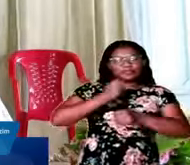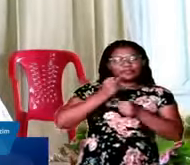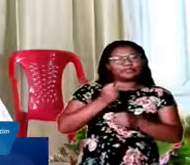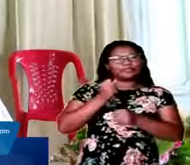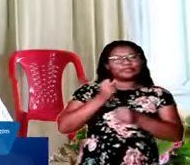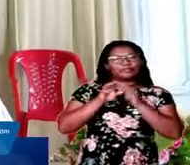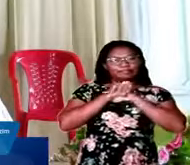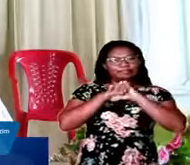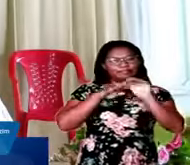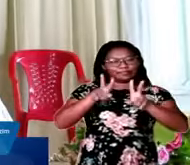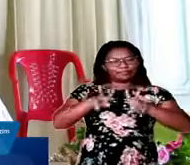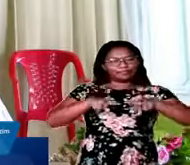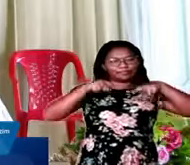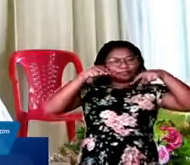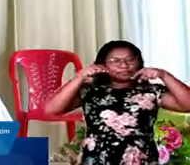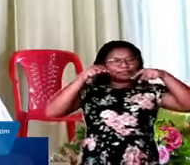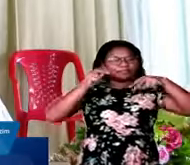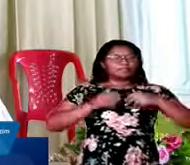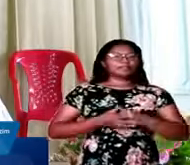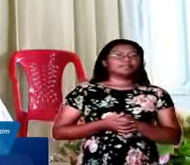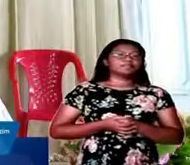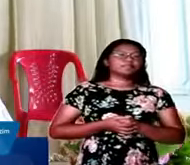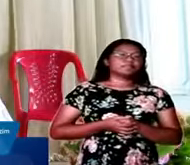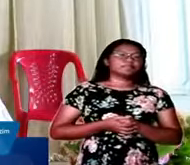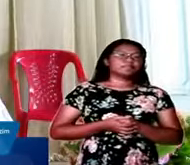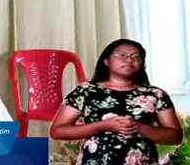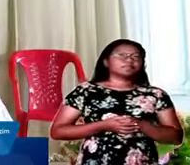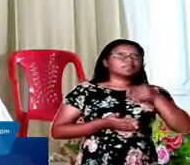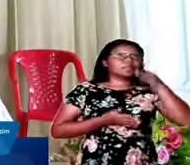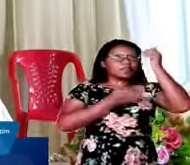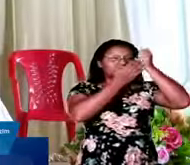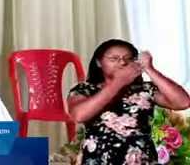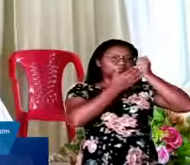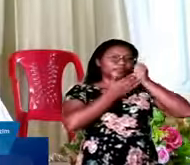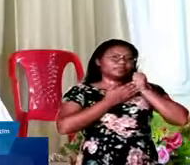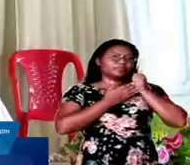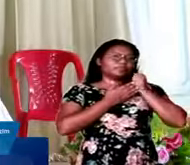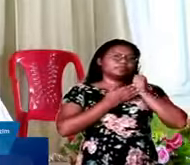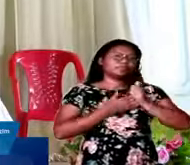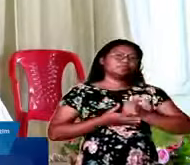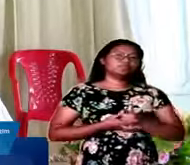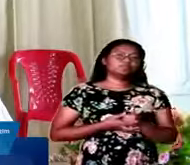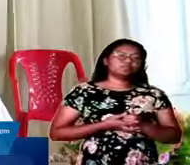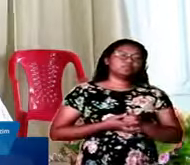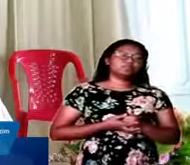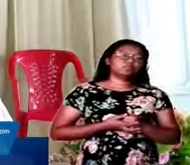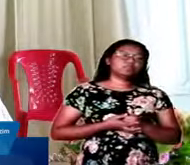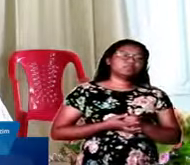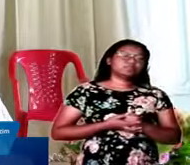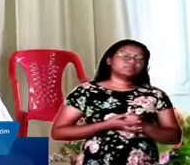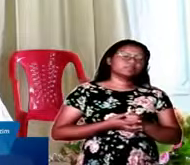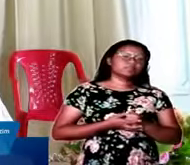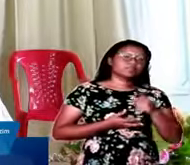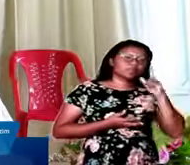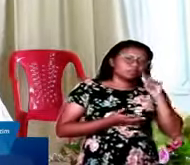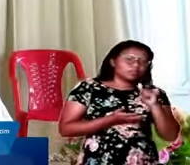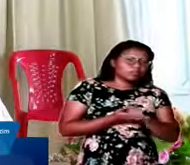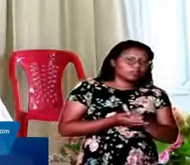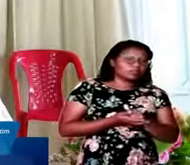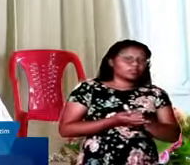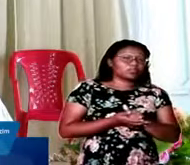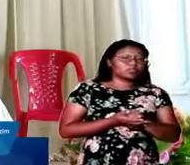a colocarse en pie. Que Dios nos ayude Porque yo creo que a muchos de